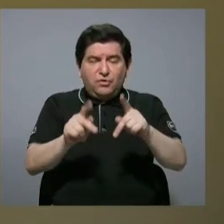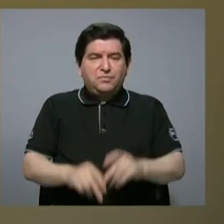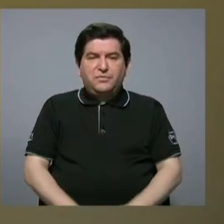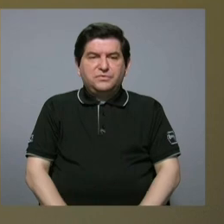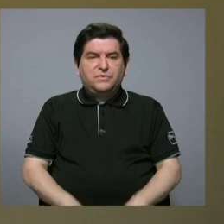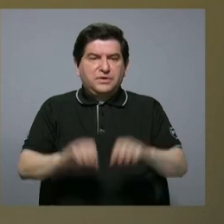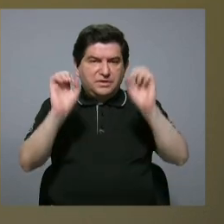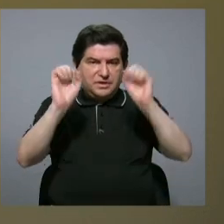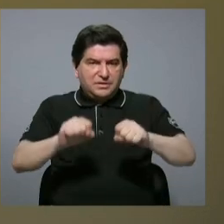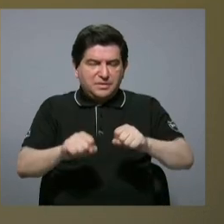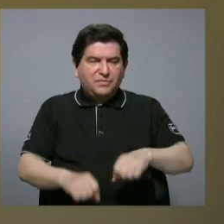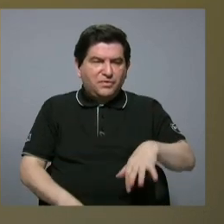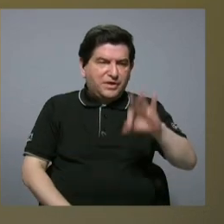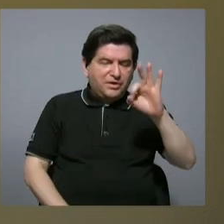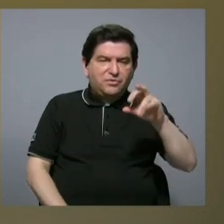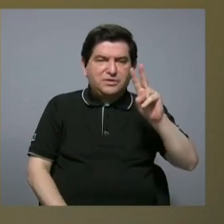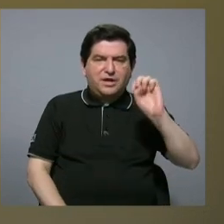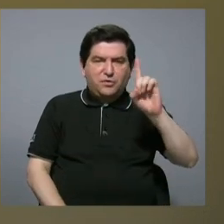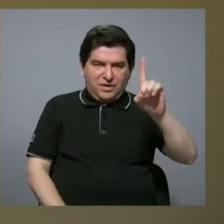por la UNED,